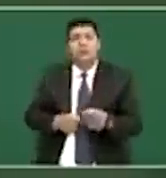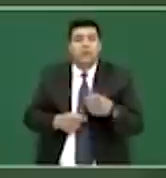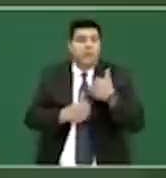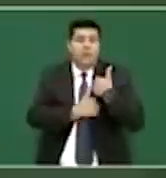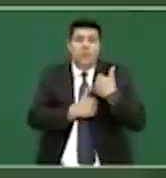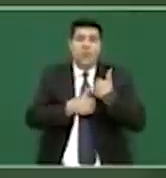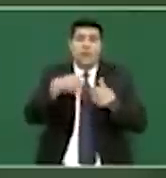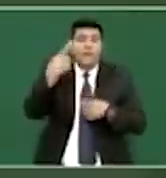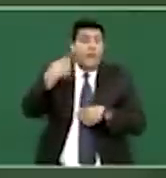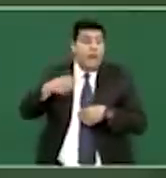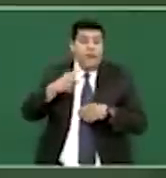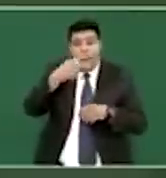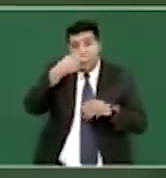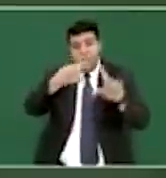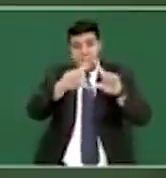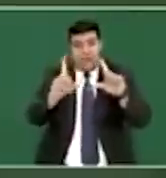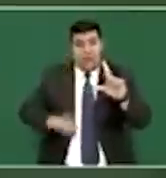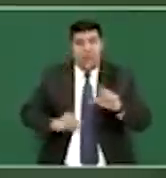esta institución,